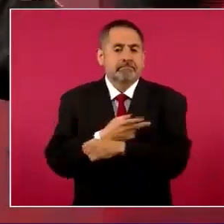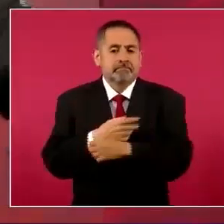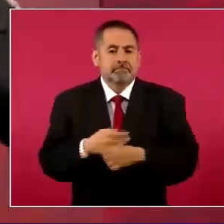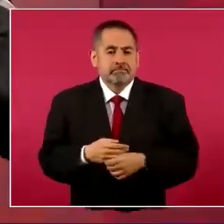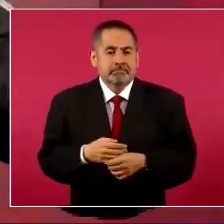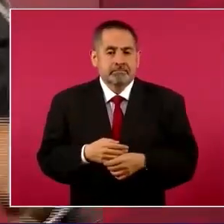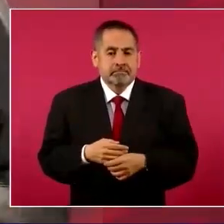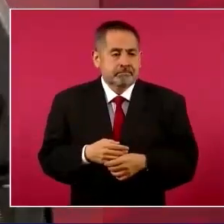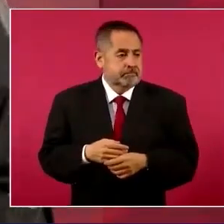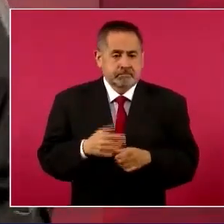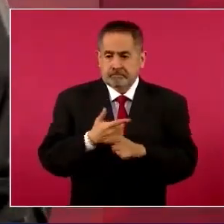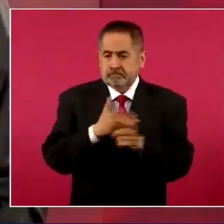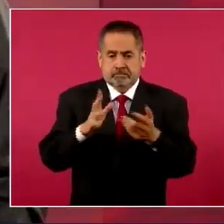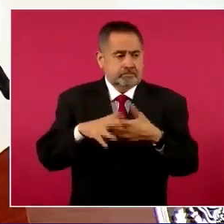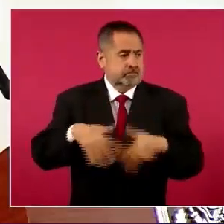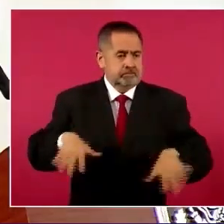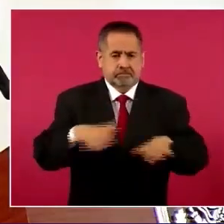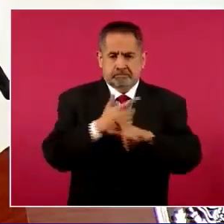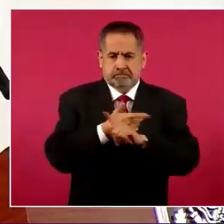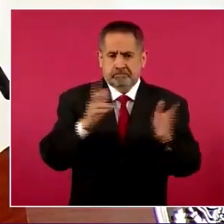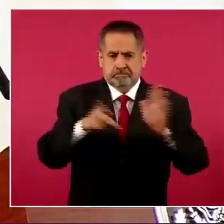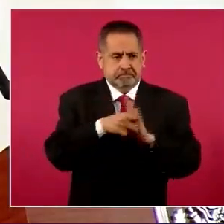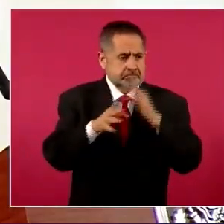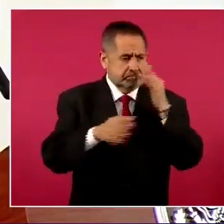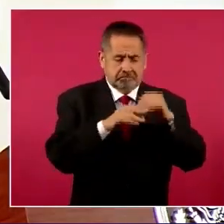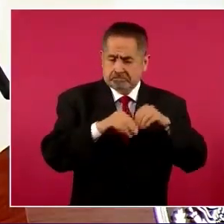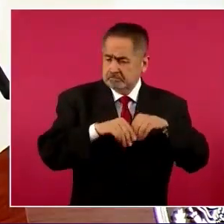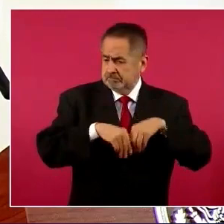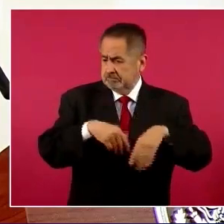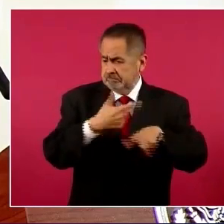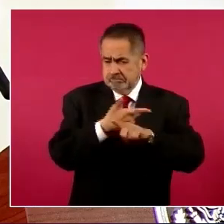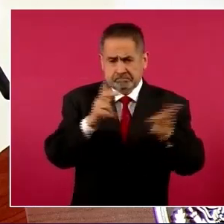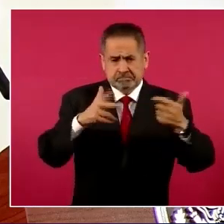son libres los medios.